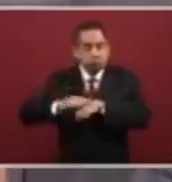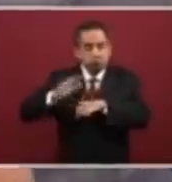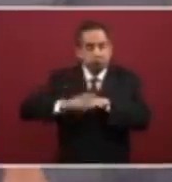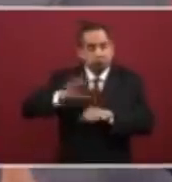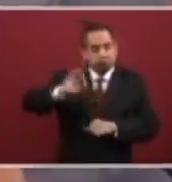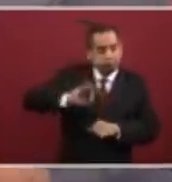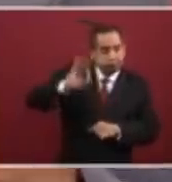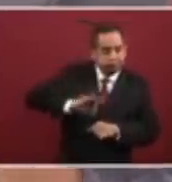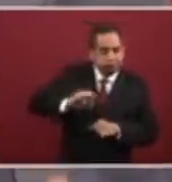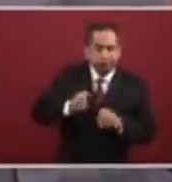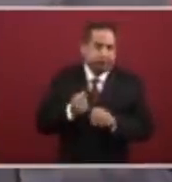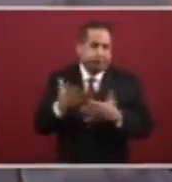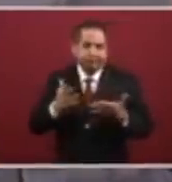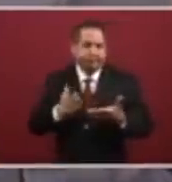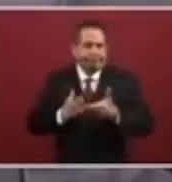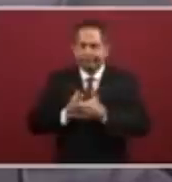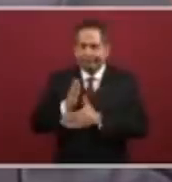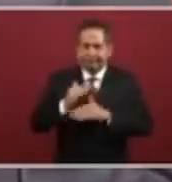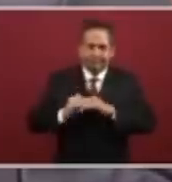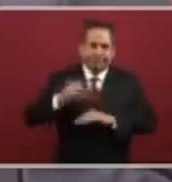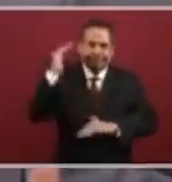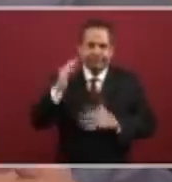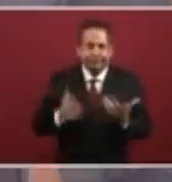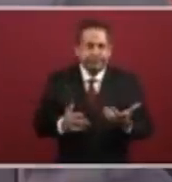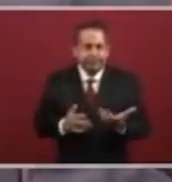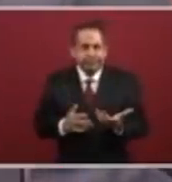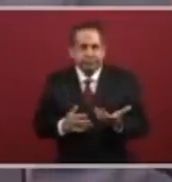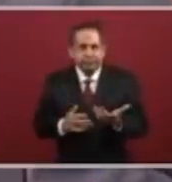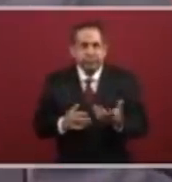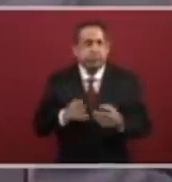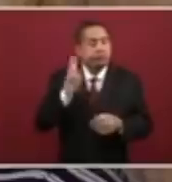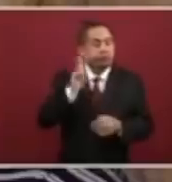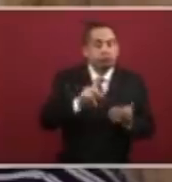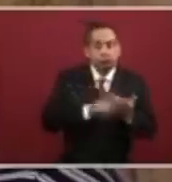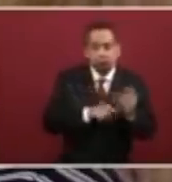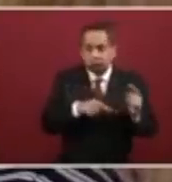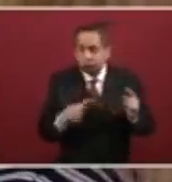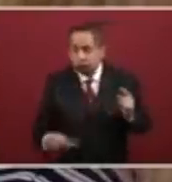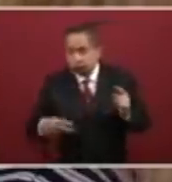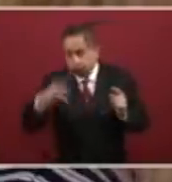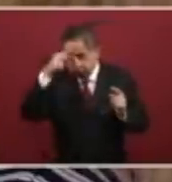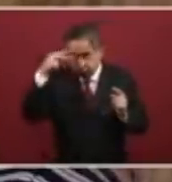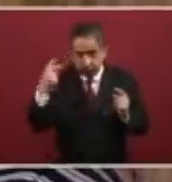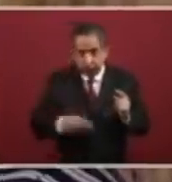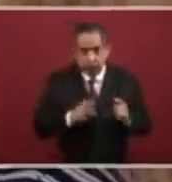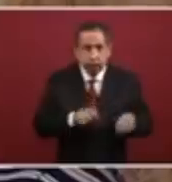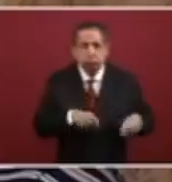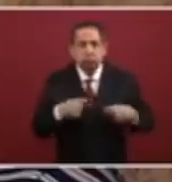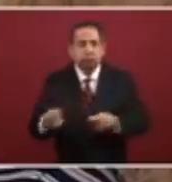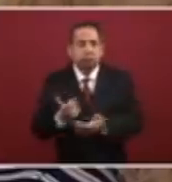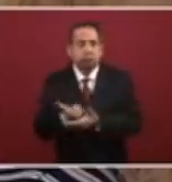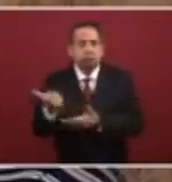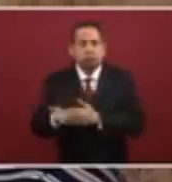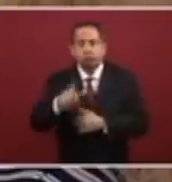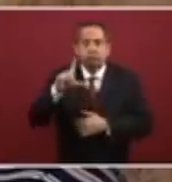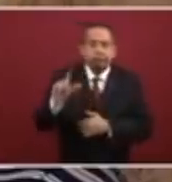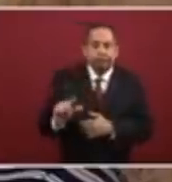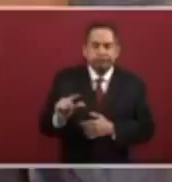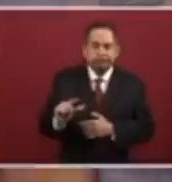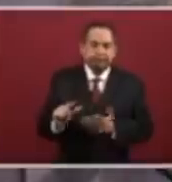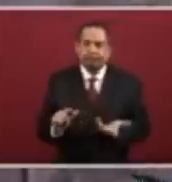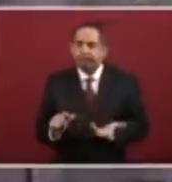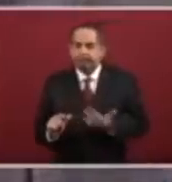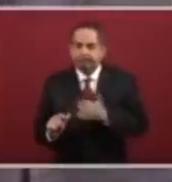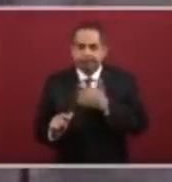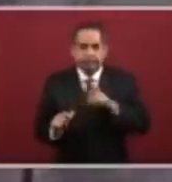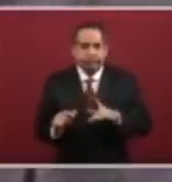al final de cuentas se le paga menos a los trabajadores mexicanos y eso aumenta